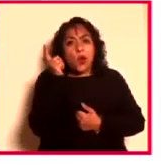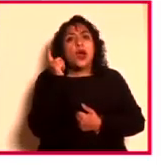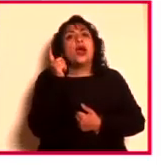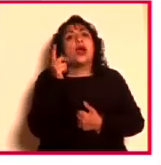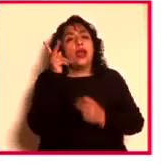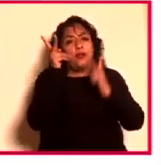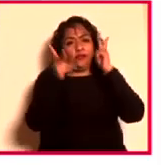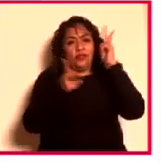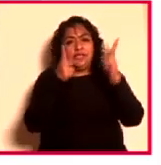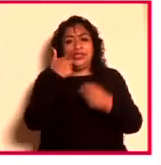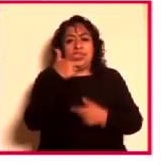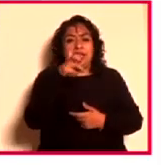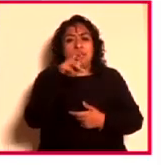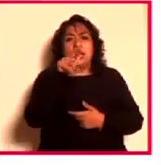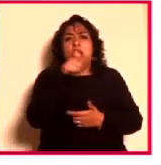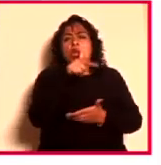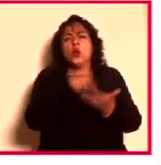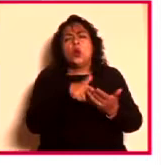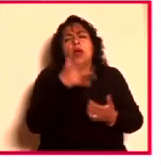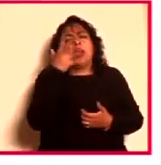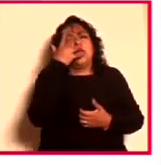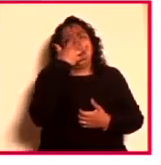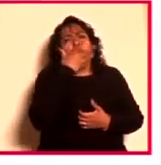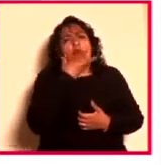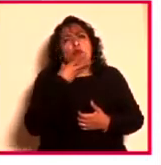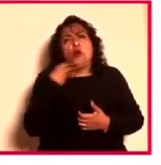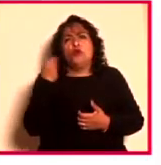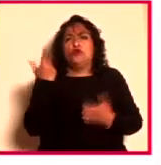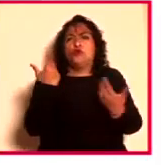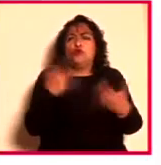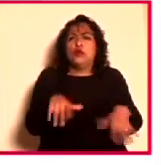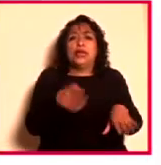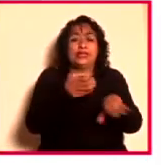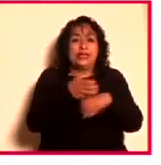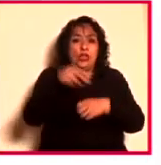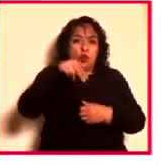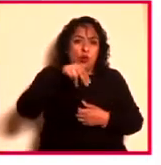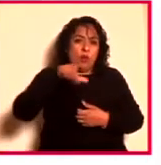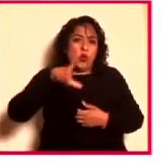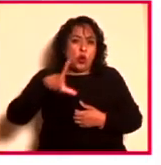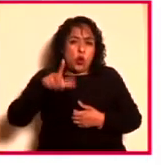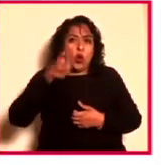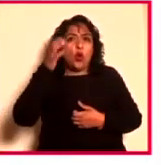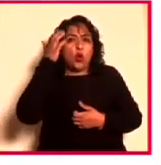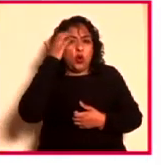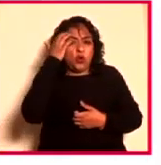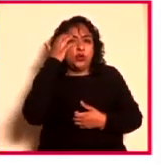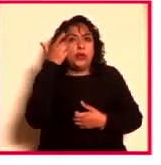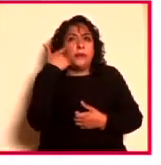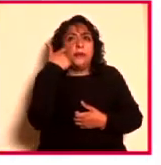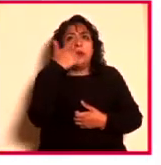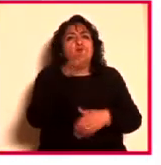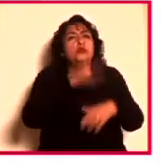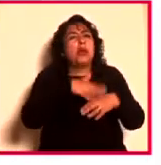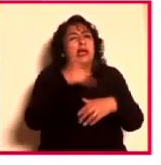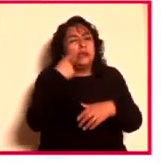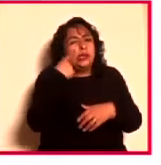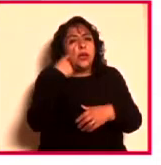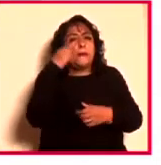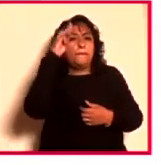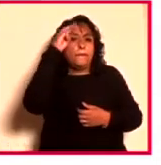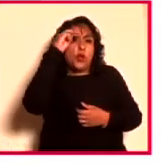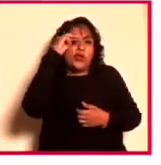Es un lugar muy hermoso. Monterrey, el estado de Nuevo León se conoce y se distingue más por Monterrey, por ser una